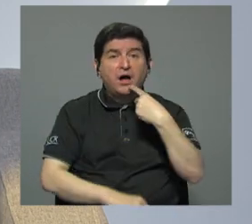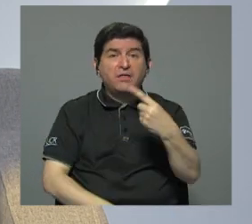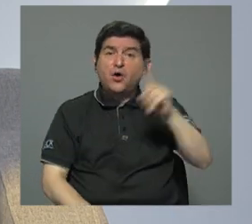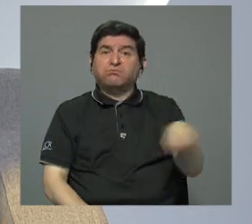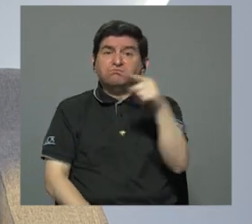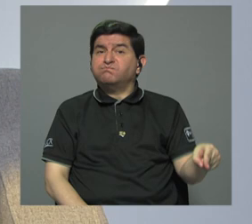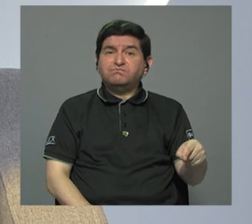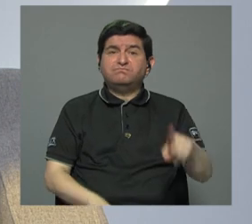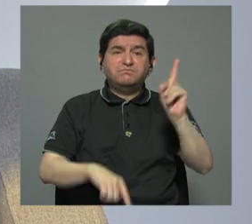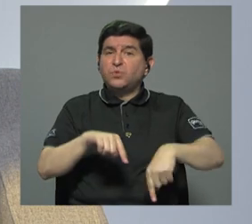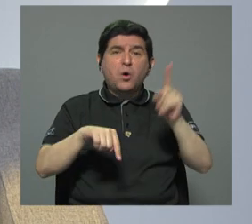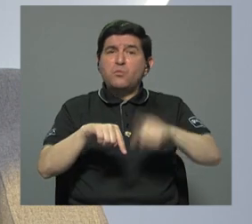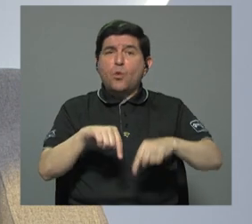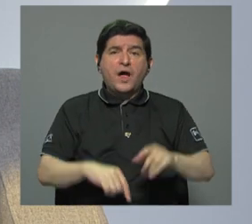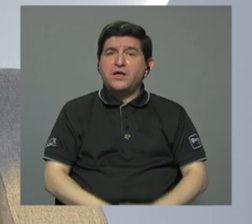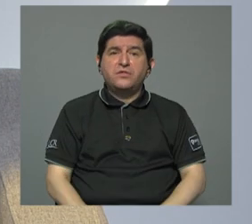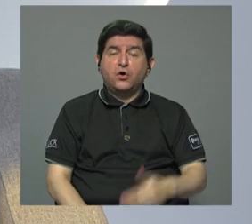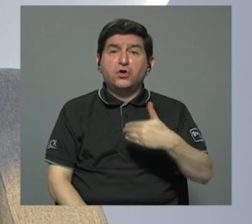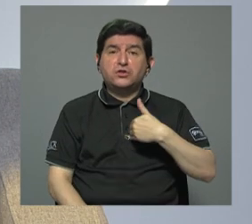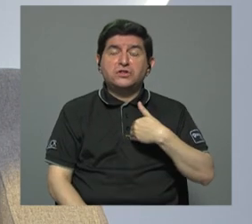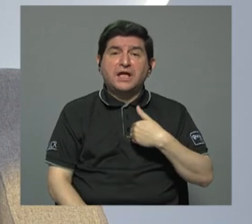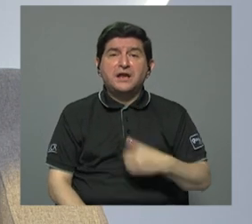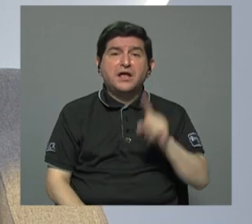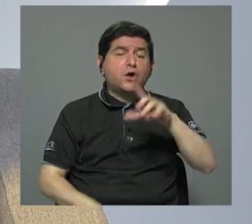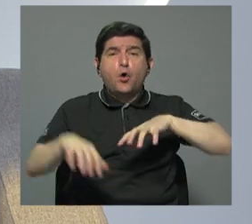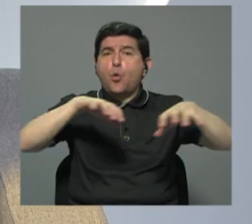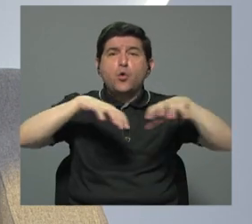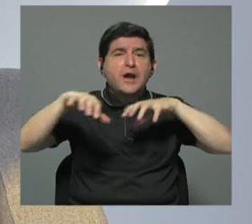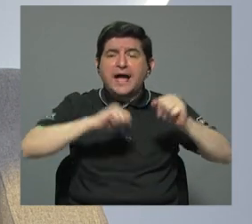y nos dijo que no podía estar porque tenía